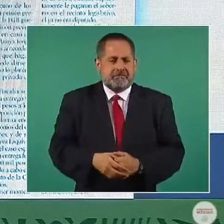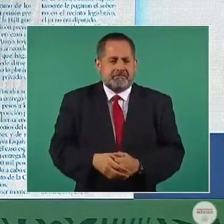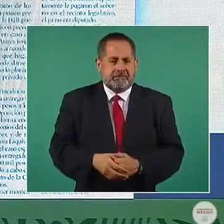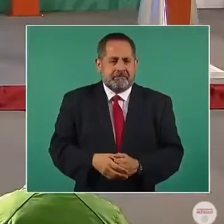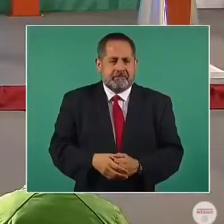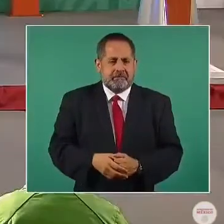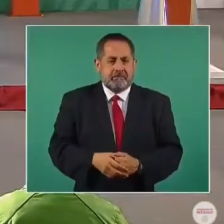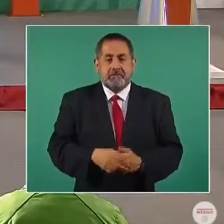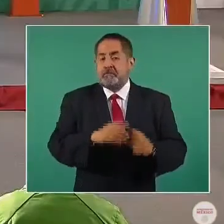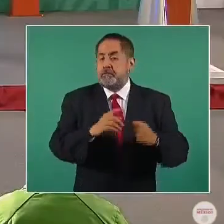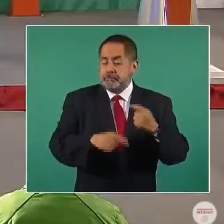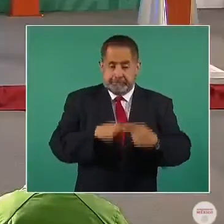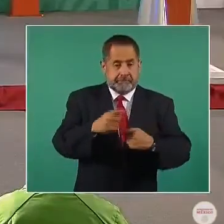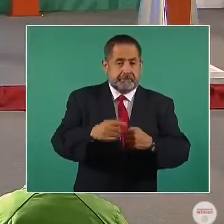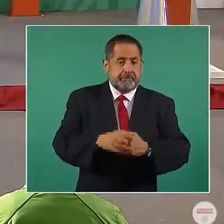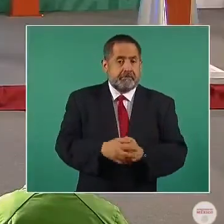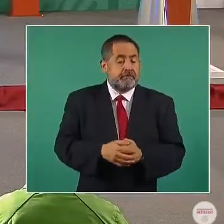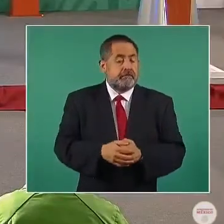Viene